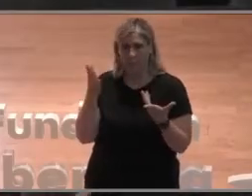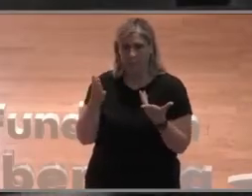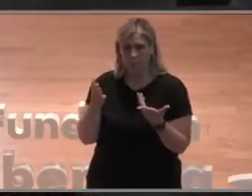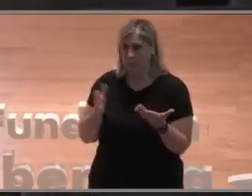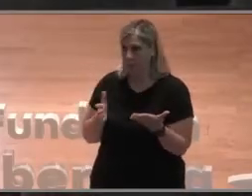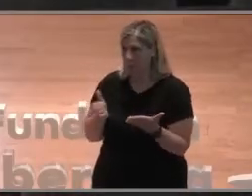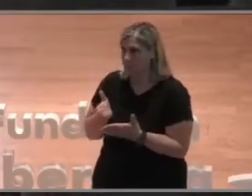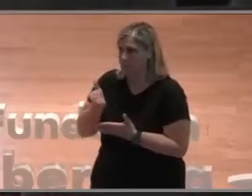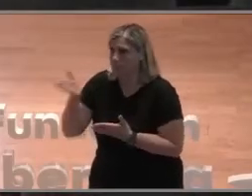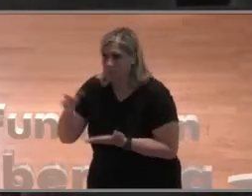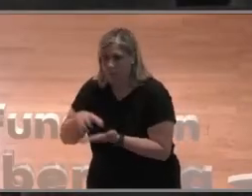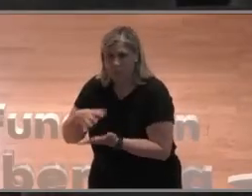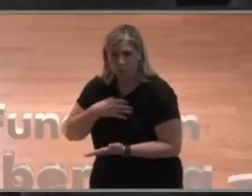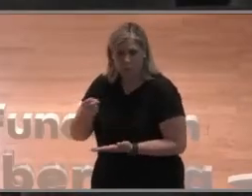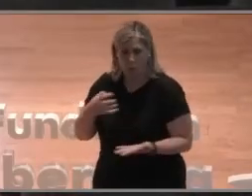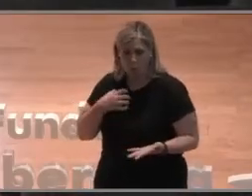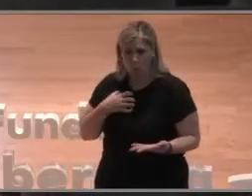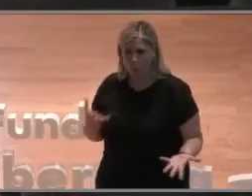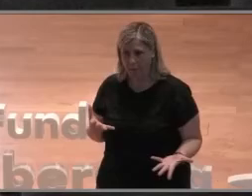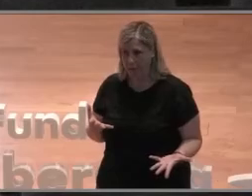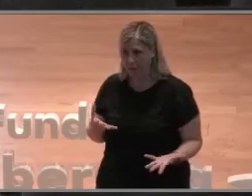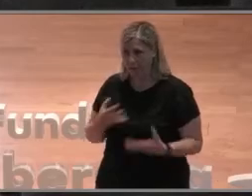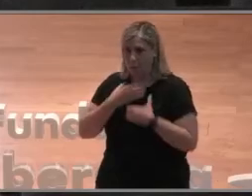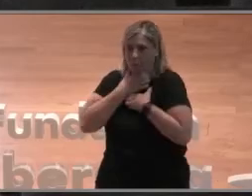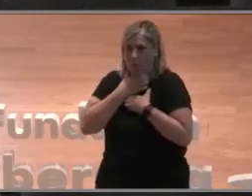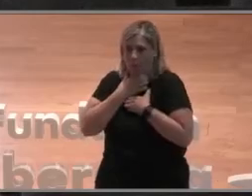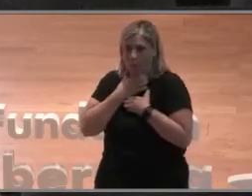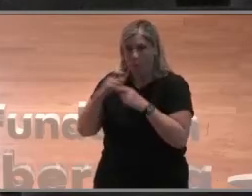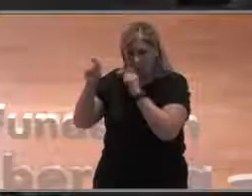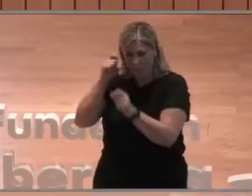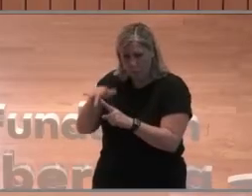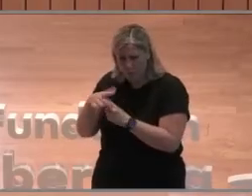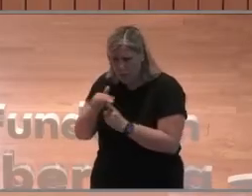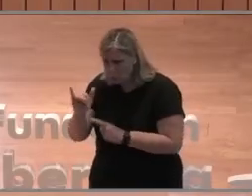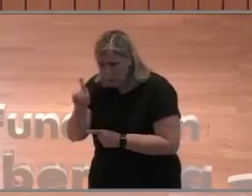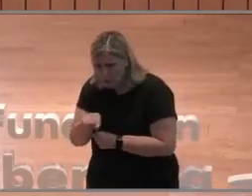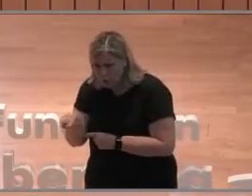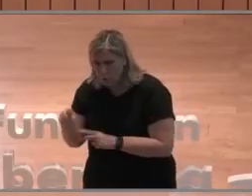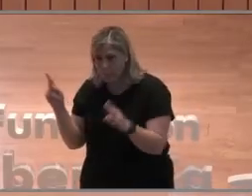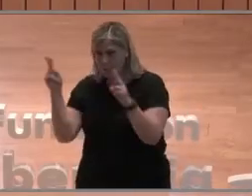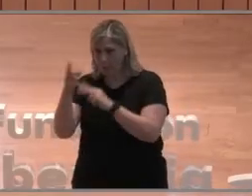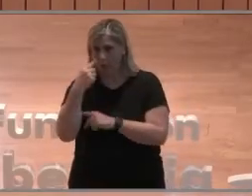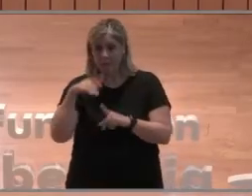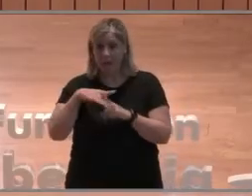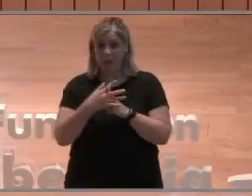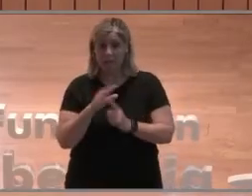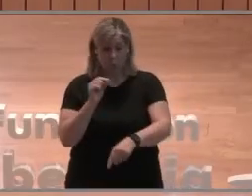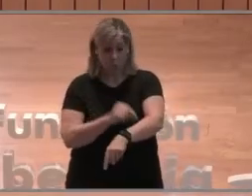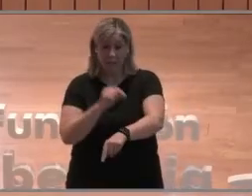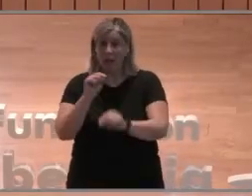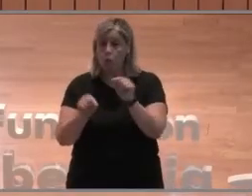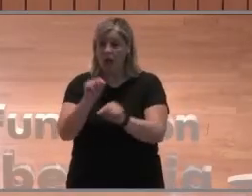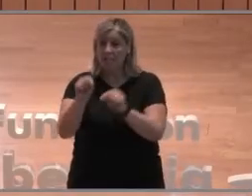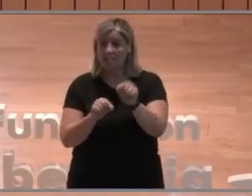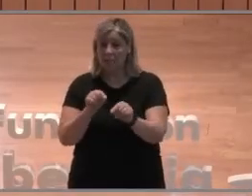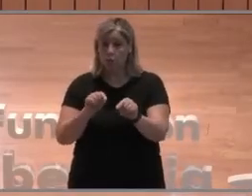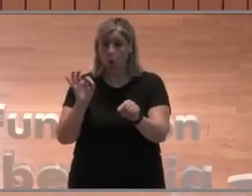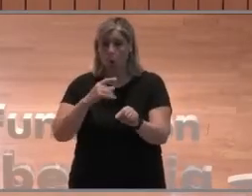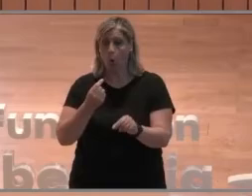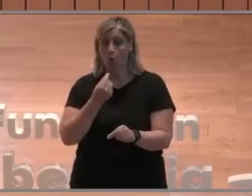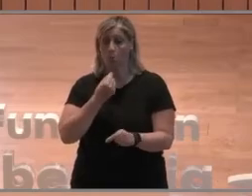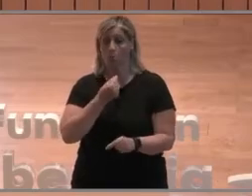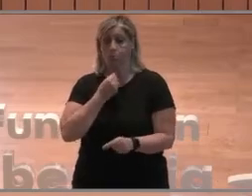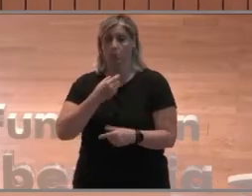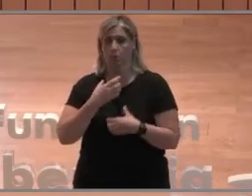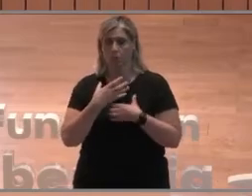lleven al centro de salud. ¿Había algún caso en Zaragoza de esto? A ver, casos de picaduras de insecto y de reacciones anafilácticas, si eres